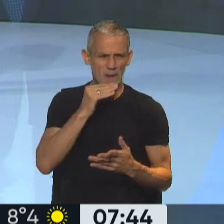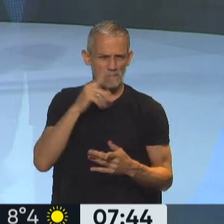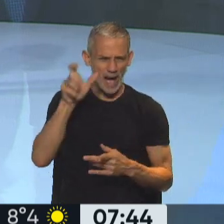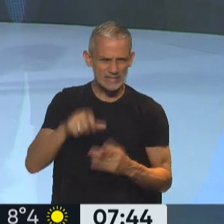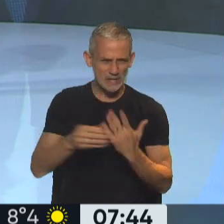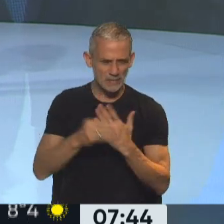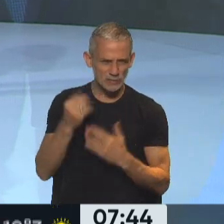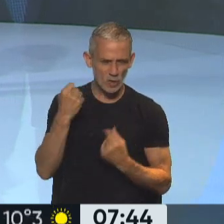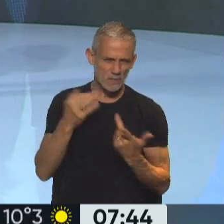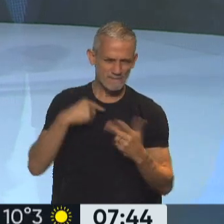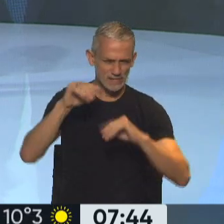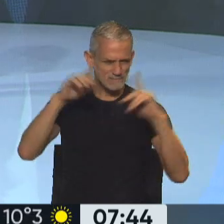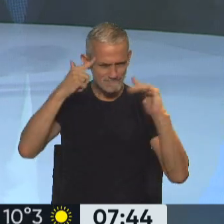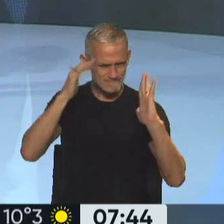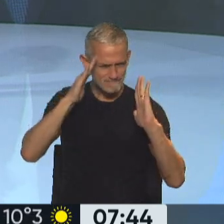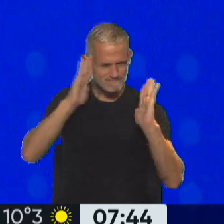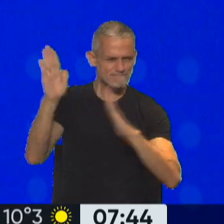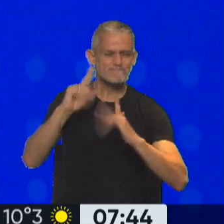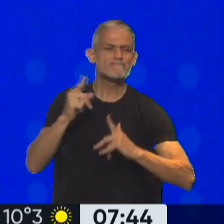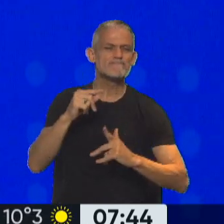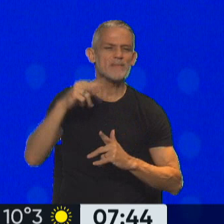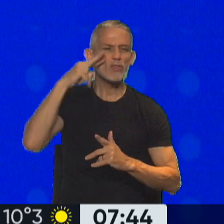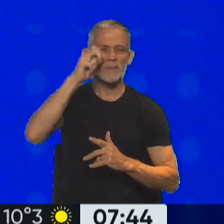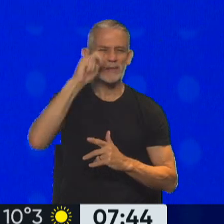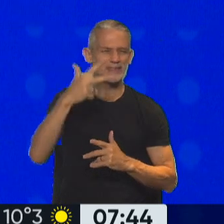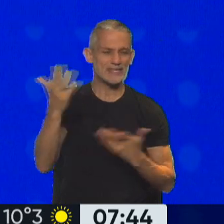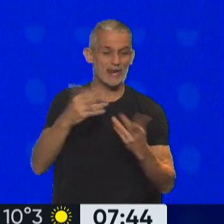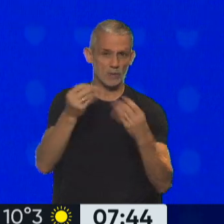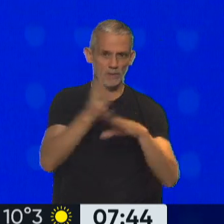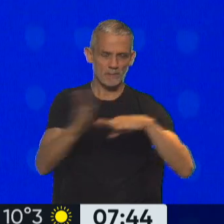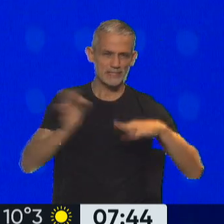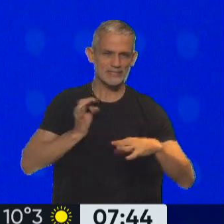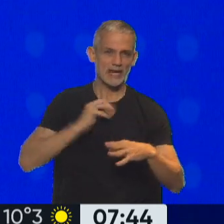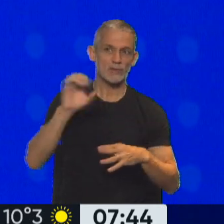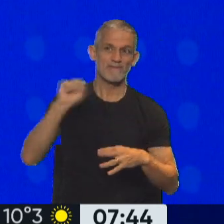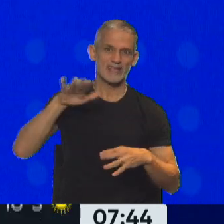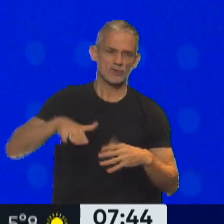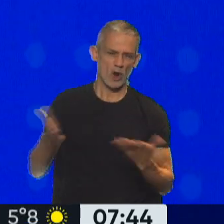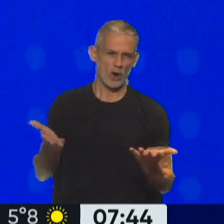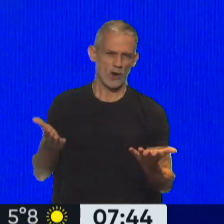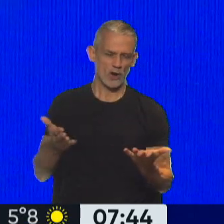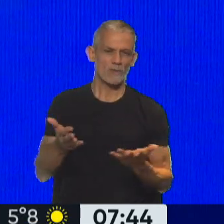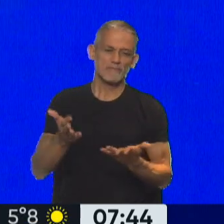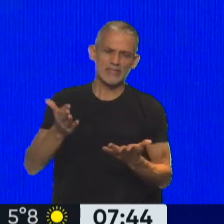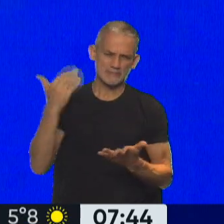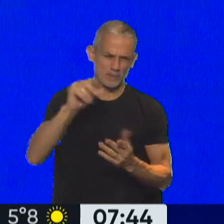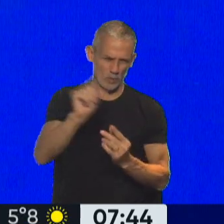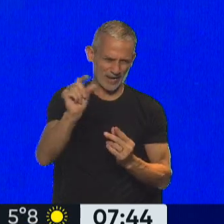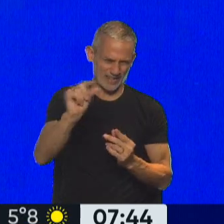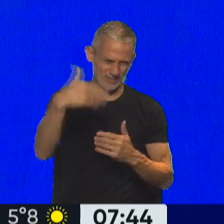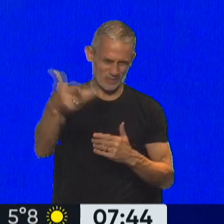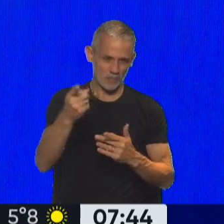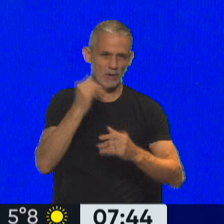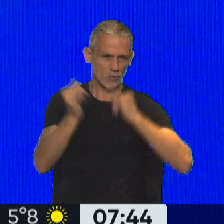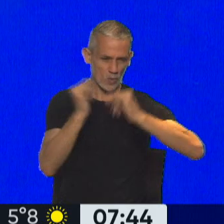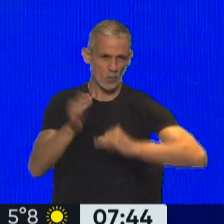en el 2023, con el control de precios e intentar arrancar el año bajando la inflación, ¿no? Lo hablamos un ratito. Lo hablamos en un ratito, pero ya te adelanto,